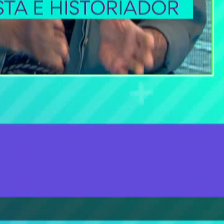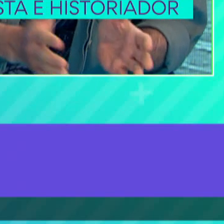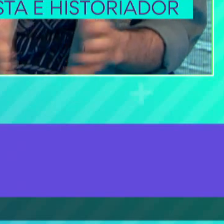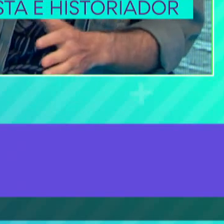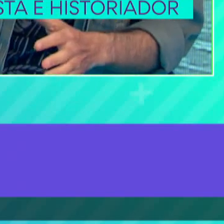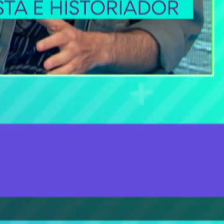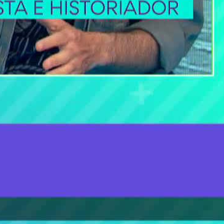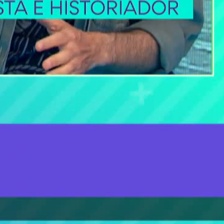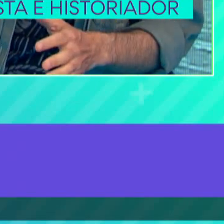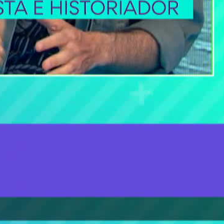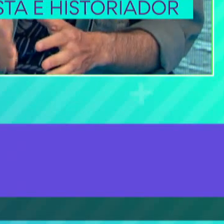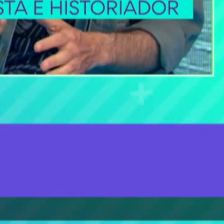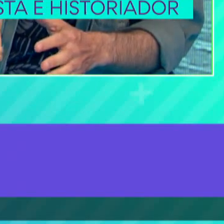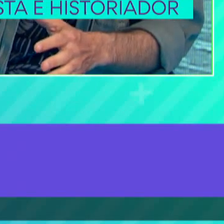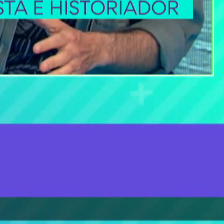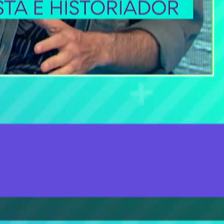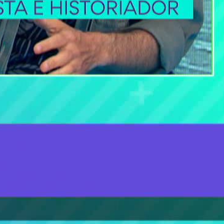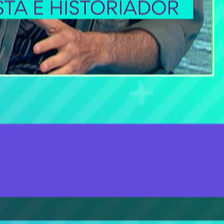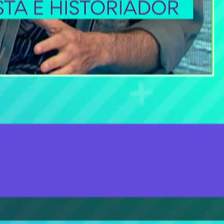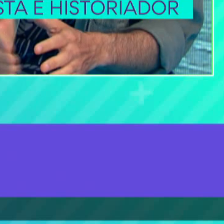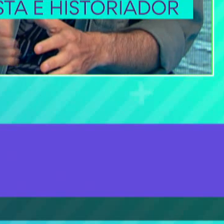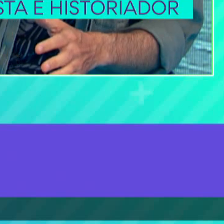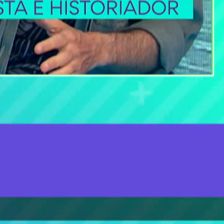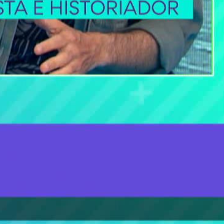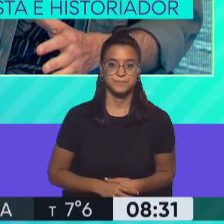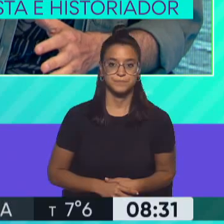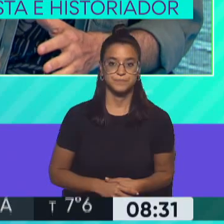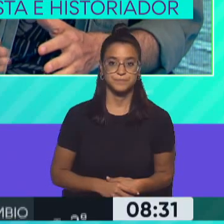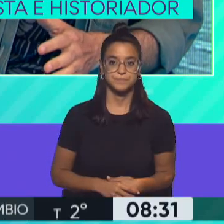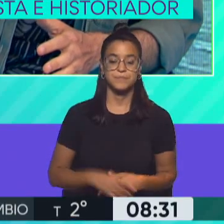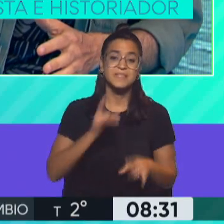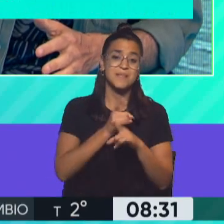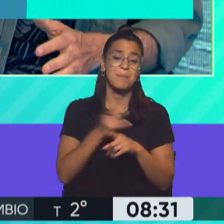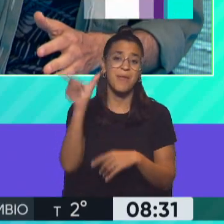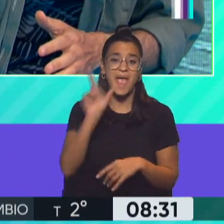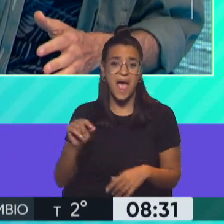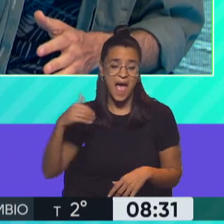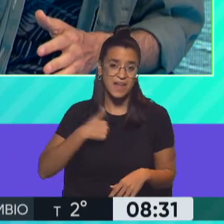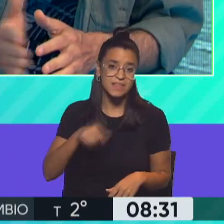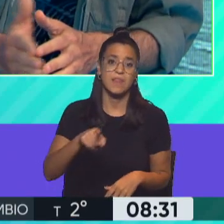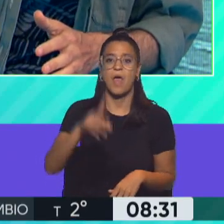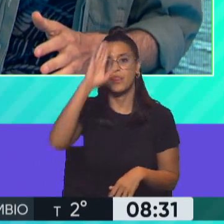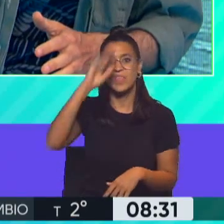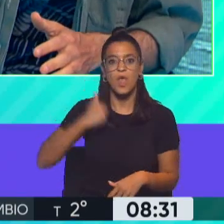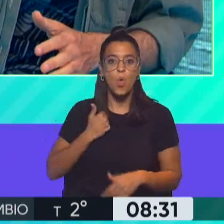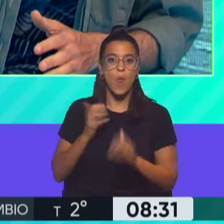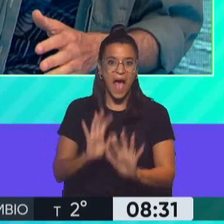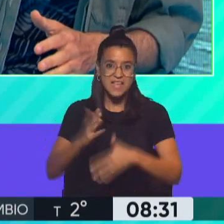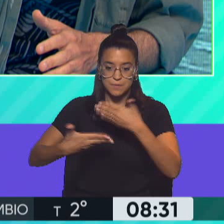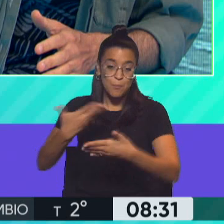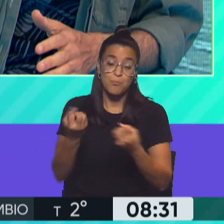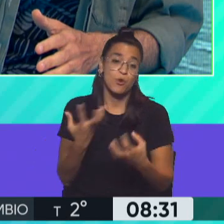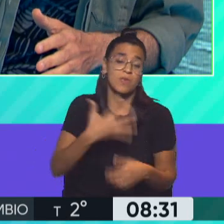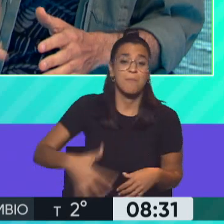combinaron ajuste con democracia. Lograron llevar a cabo ese programa que siempre históricamente en el país lo tenían que llevar a cabo las dictaduras, porque era imposible que la